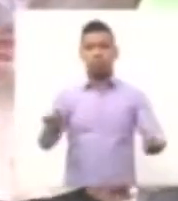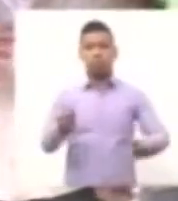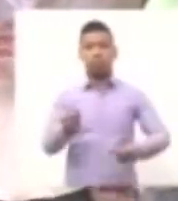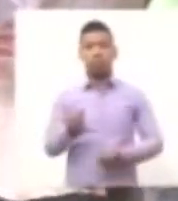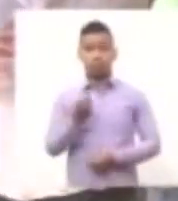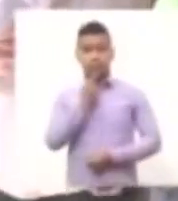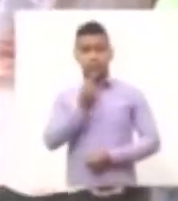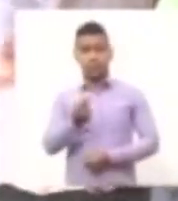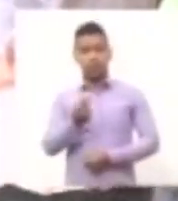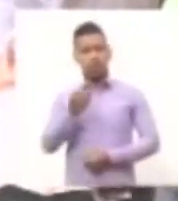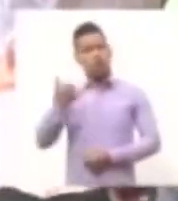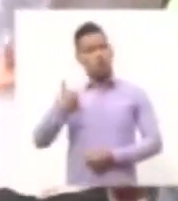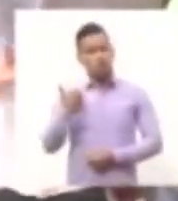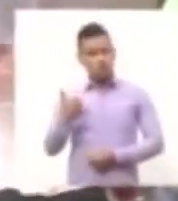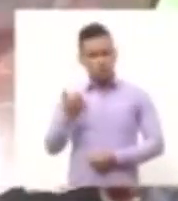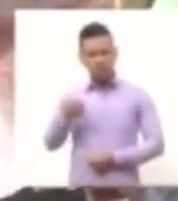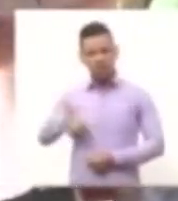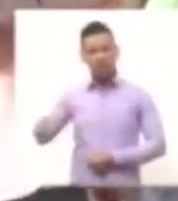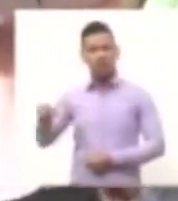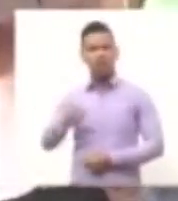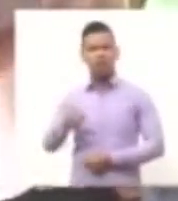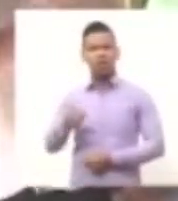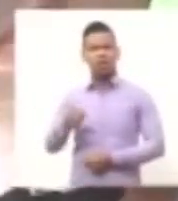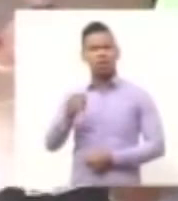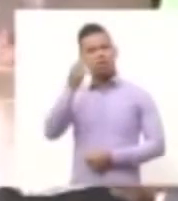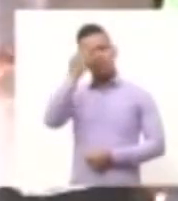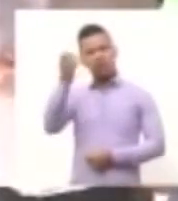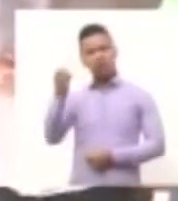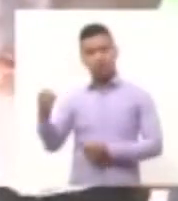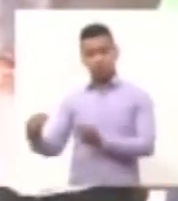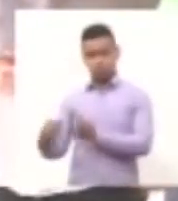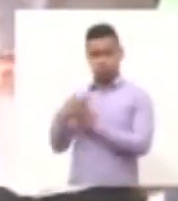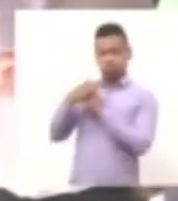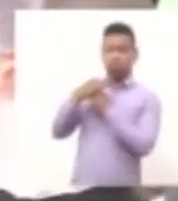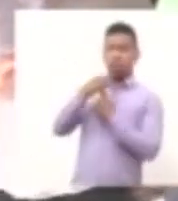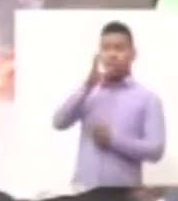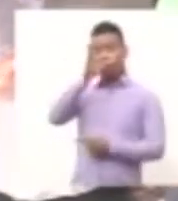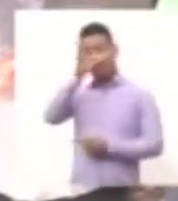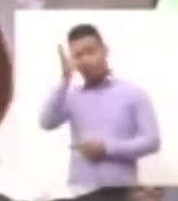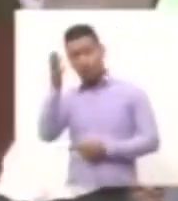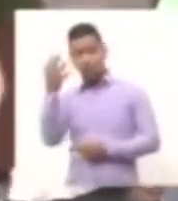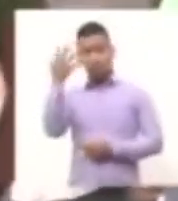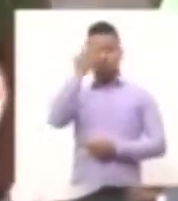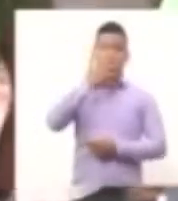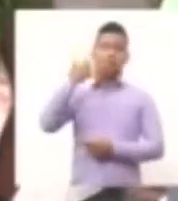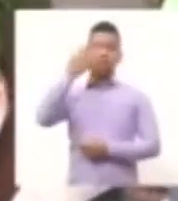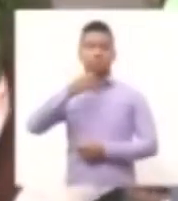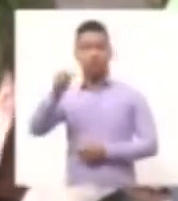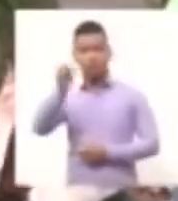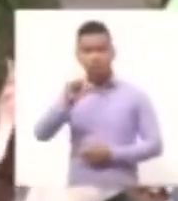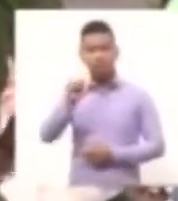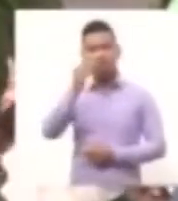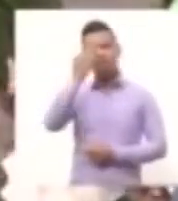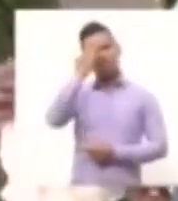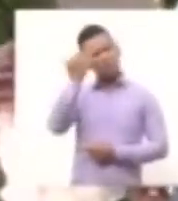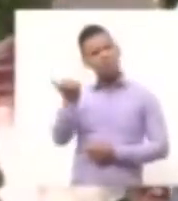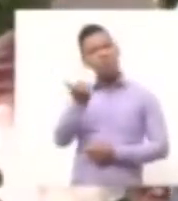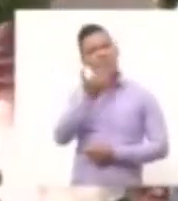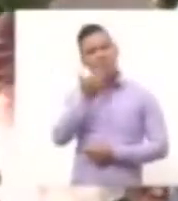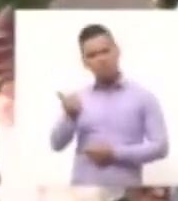cuando cometen estos actos están en influencia de las drogas y el alcohol. Hay que hacer que estos jóvenes se salgan